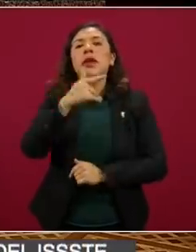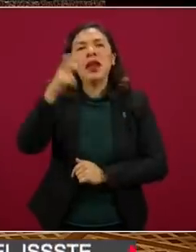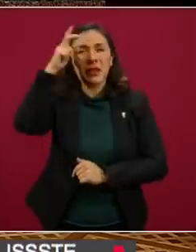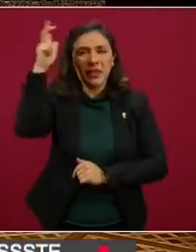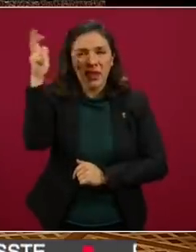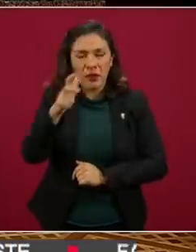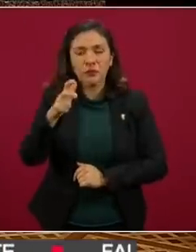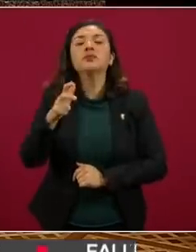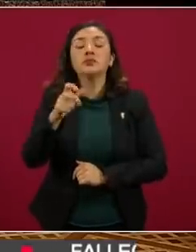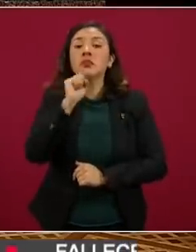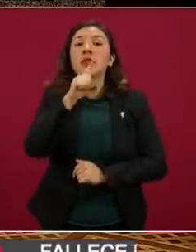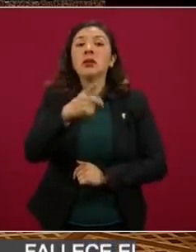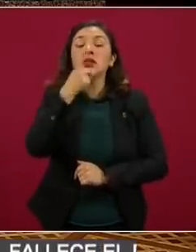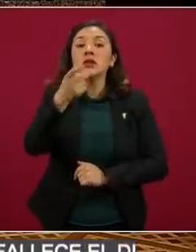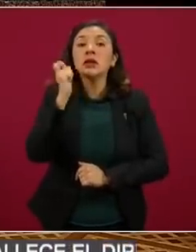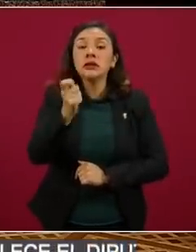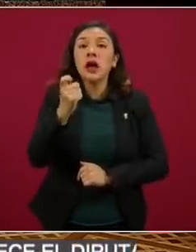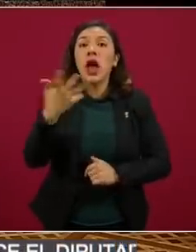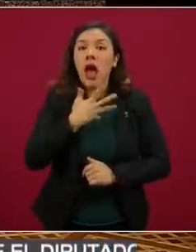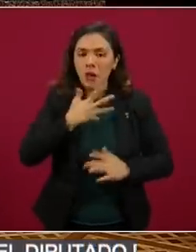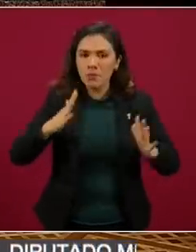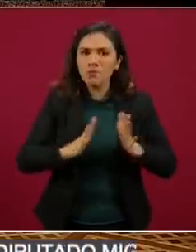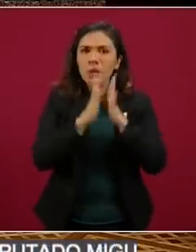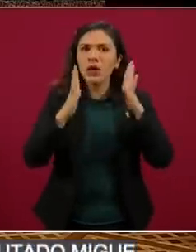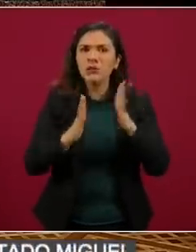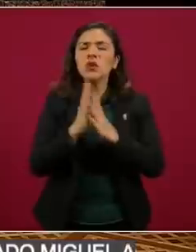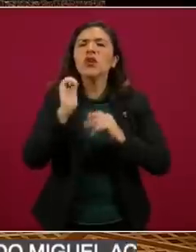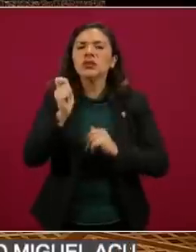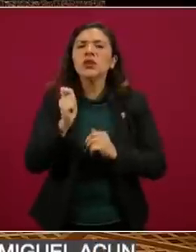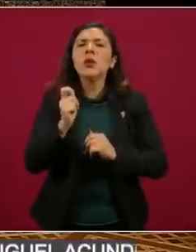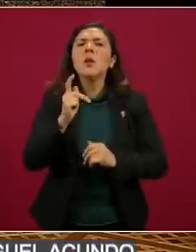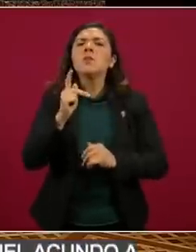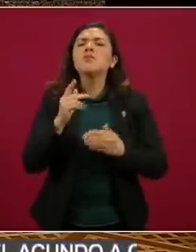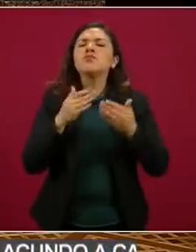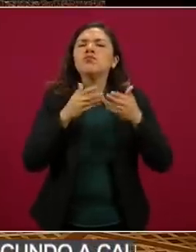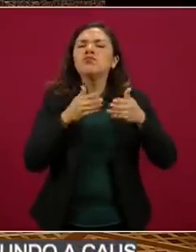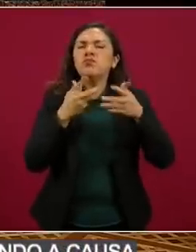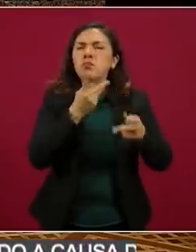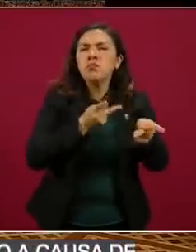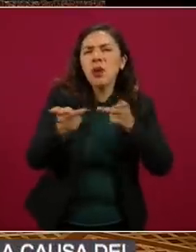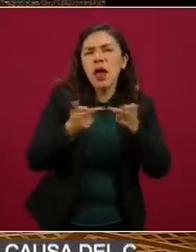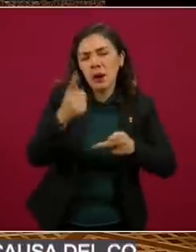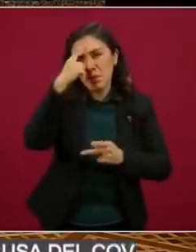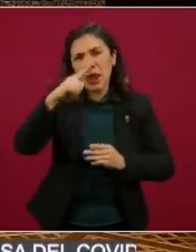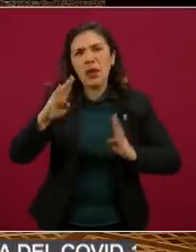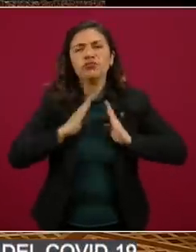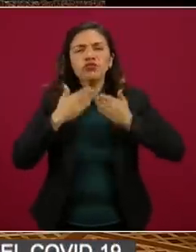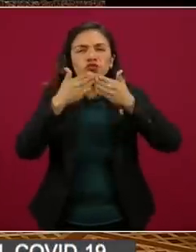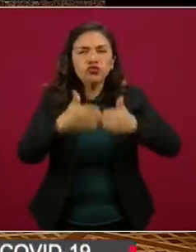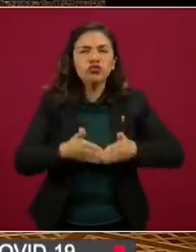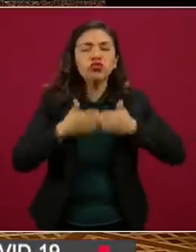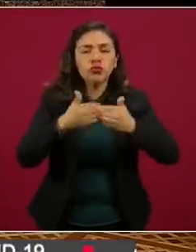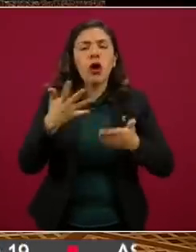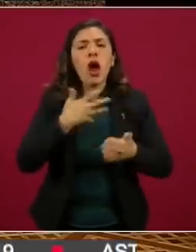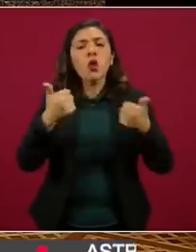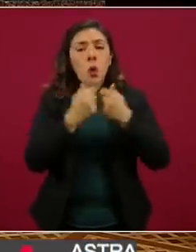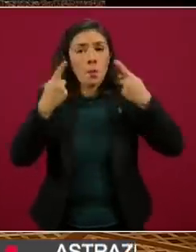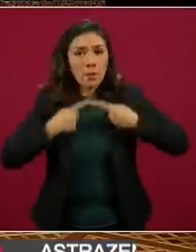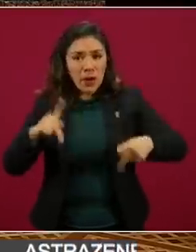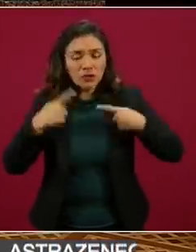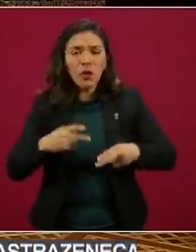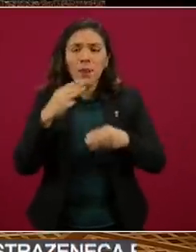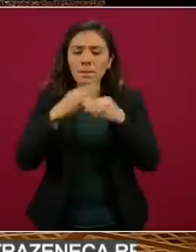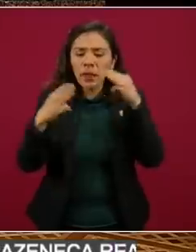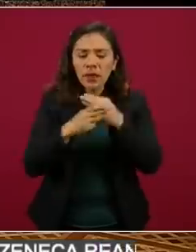cabe mencionar que veremos la participación del plan marina donde emplea sus recursos humanos materiales e